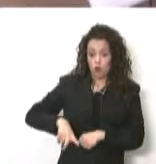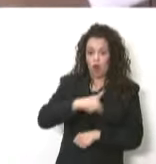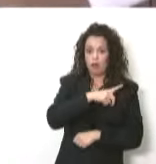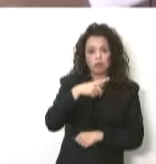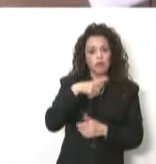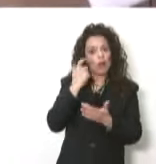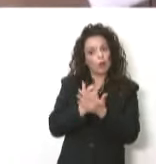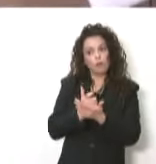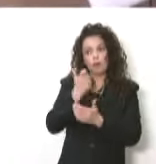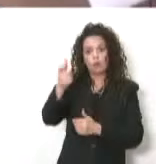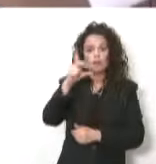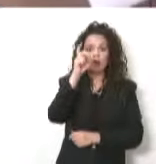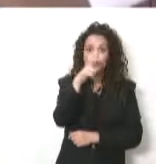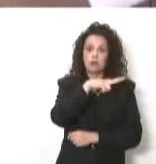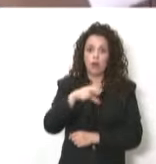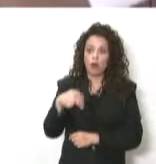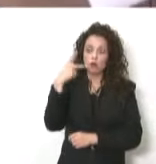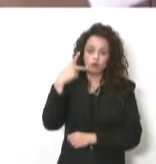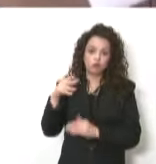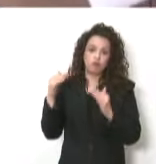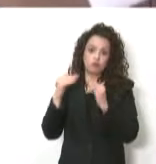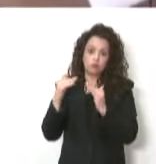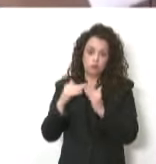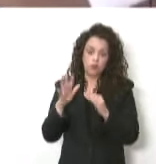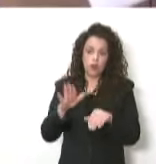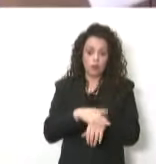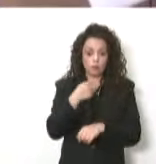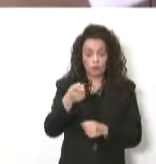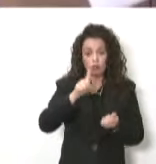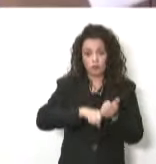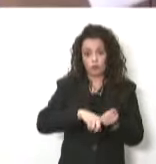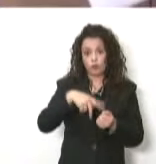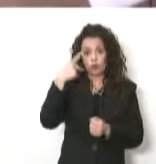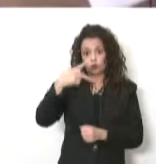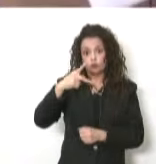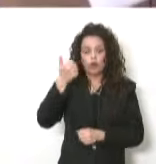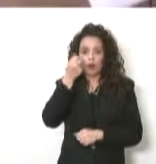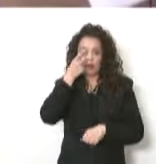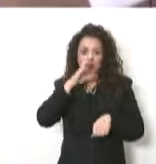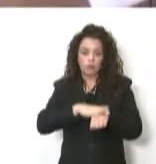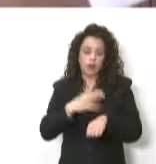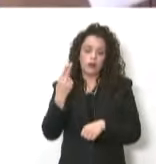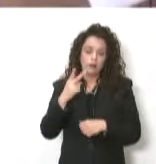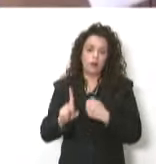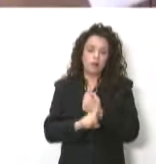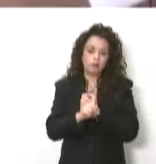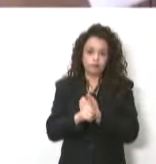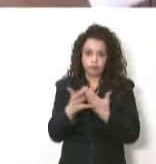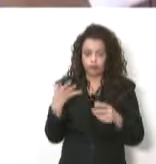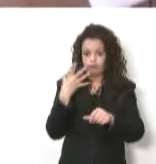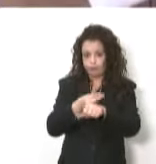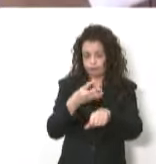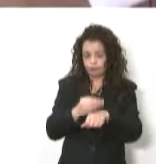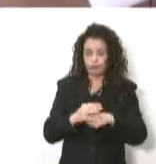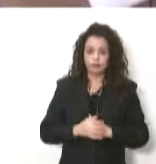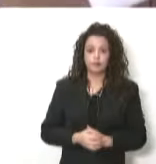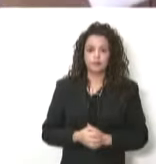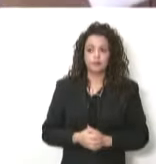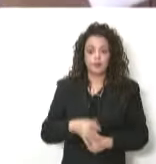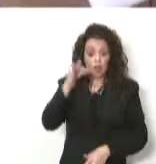de los daños que provoca su actividad administrativa irregular. Además, prevé vías administrativas